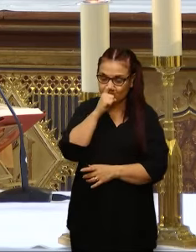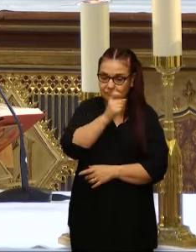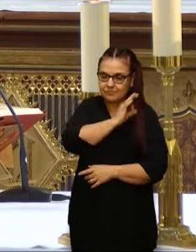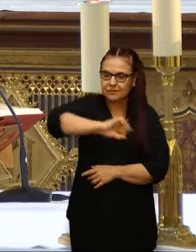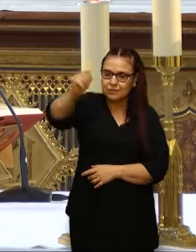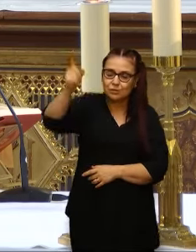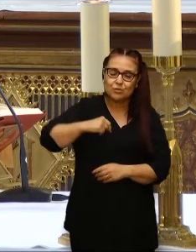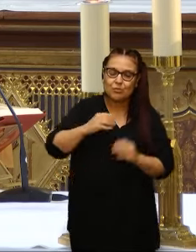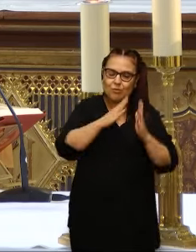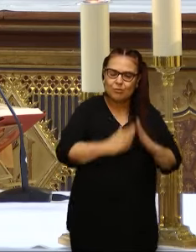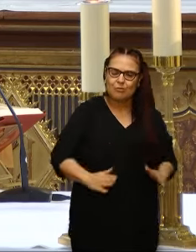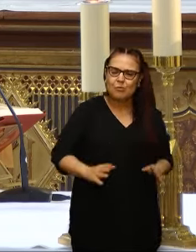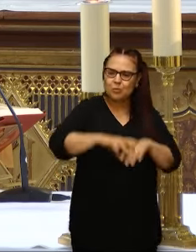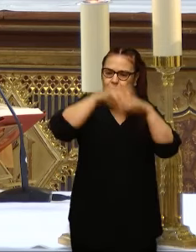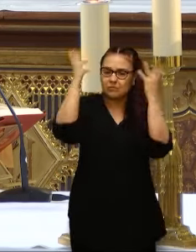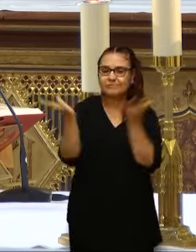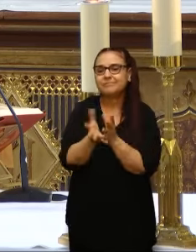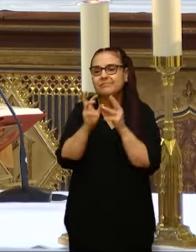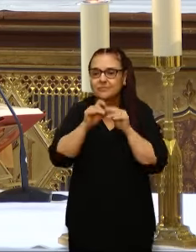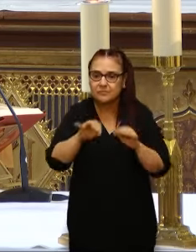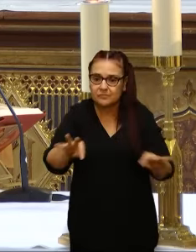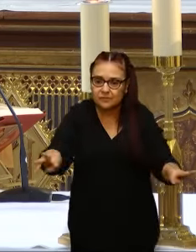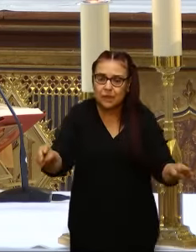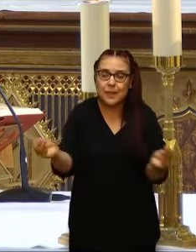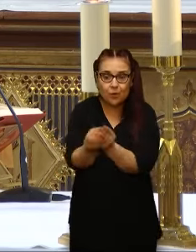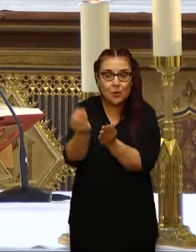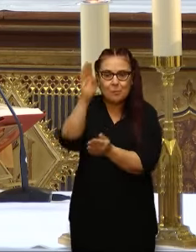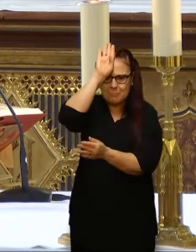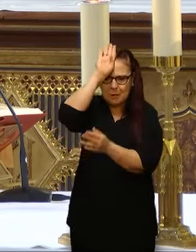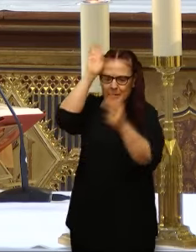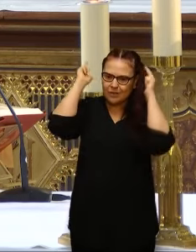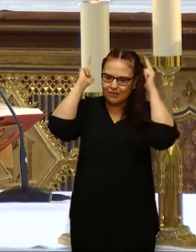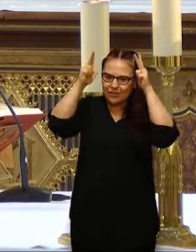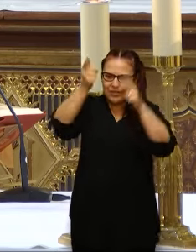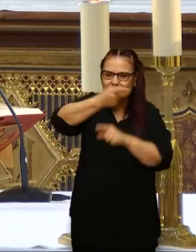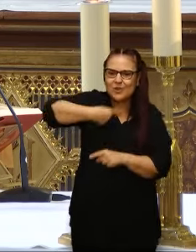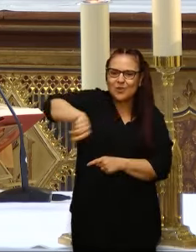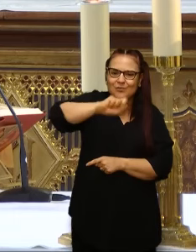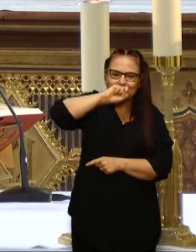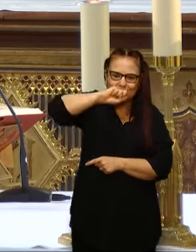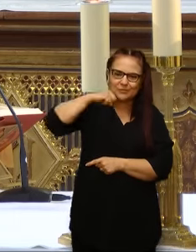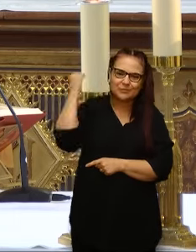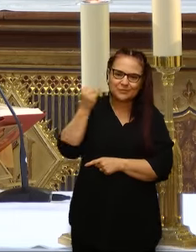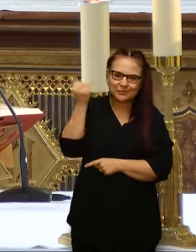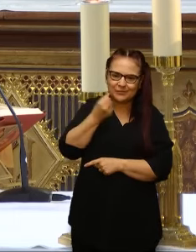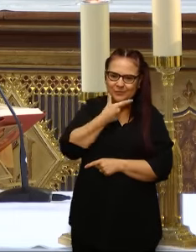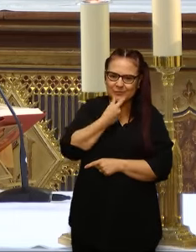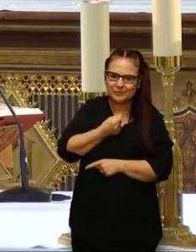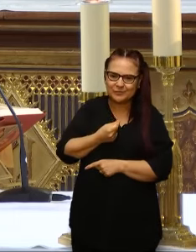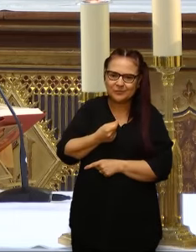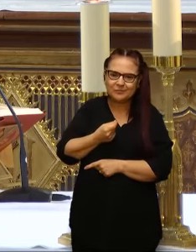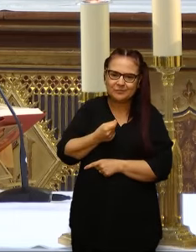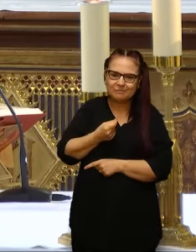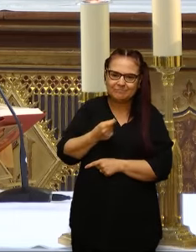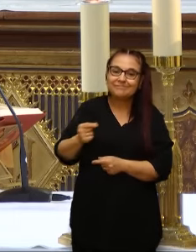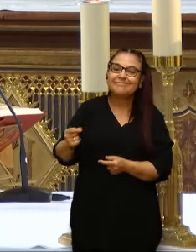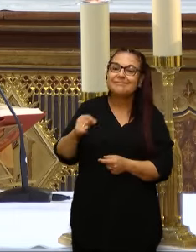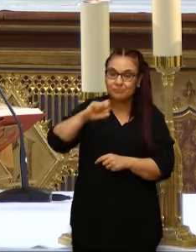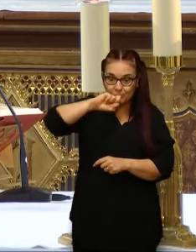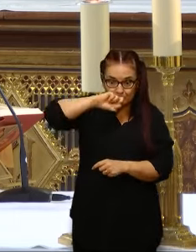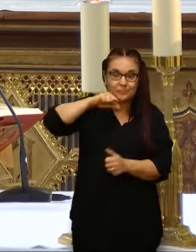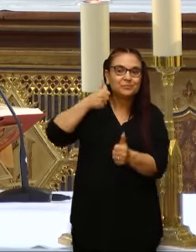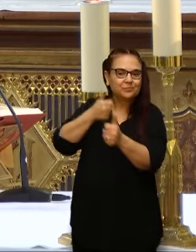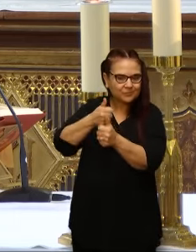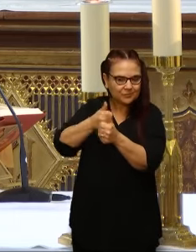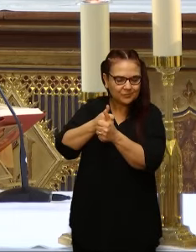Acuérdate, Señor, de tu Iglesia, extendida por toda la tierra, y con el Papa Francisco, con nuestro arzobispo José y sus